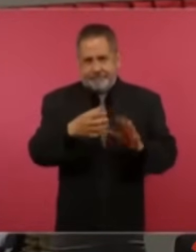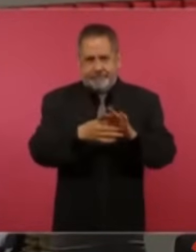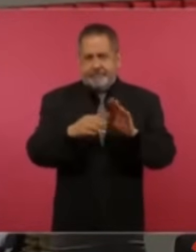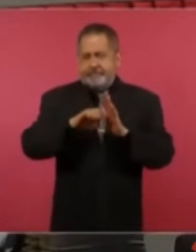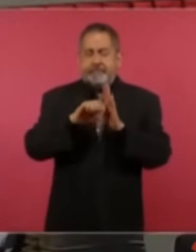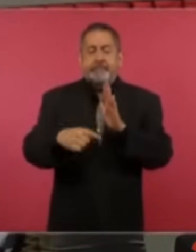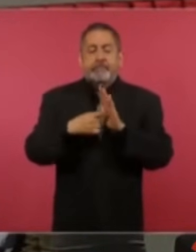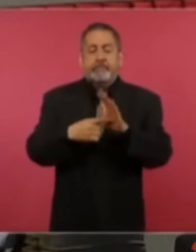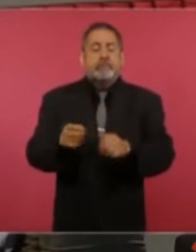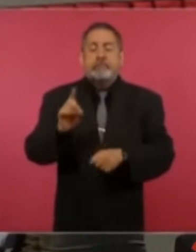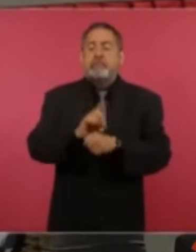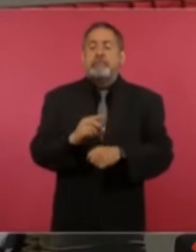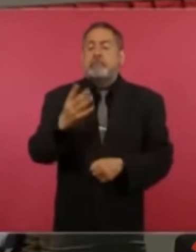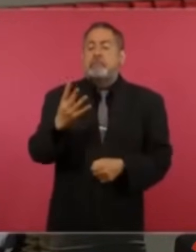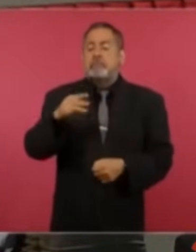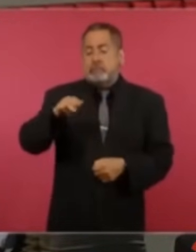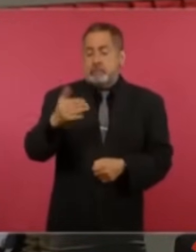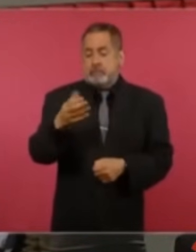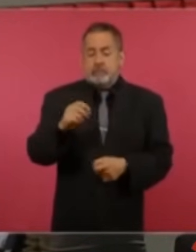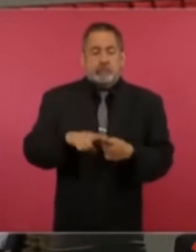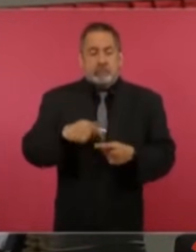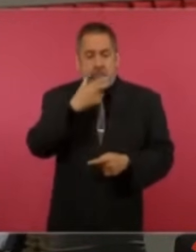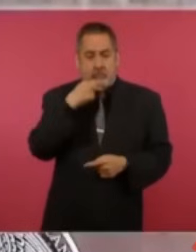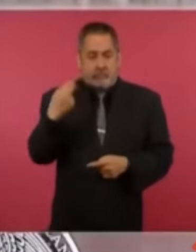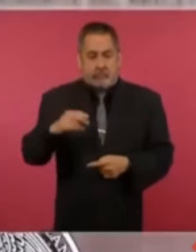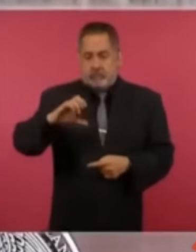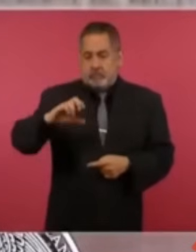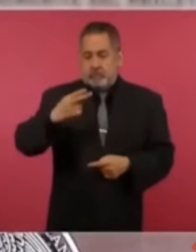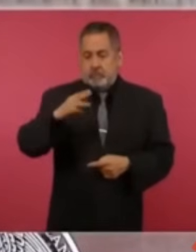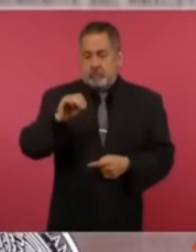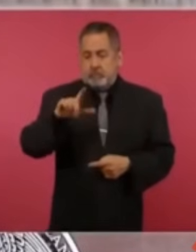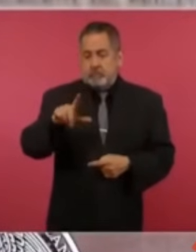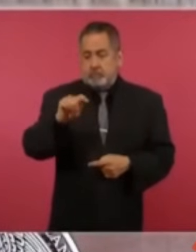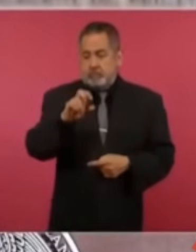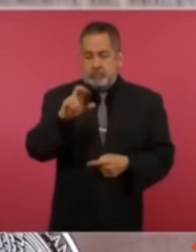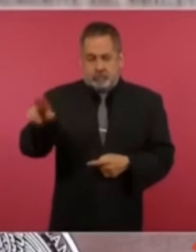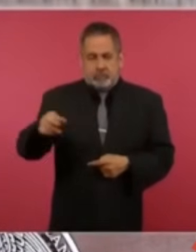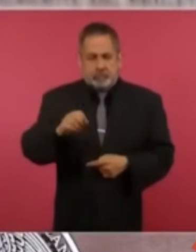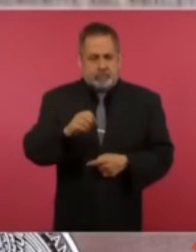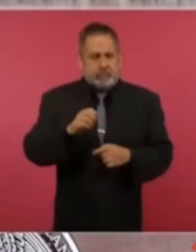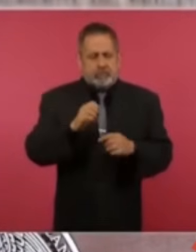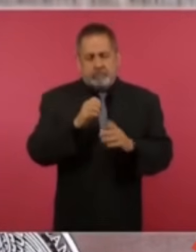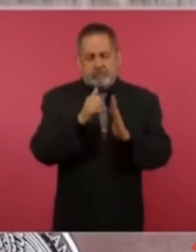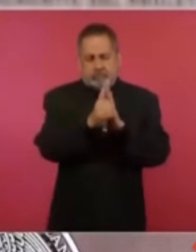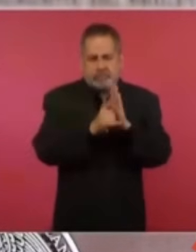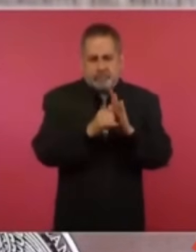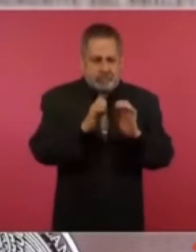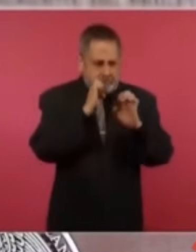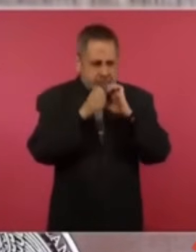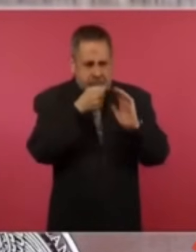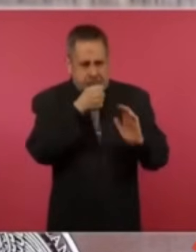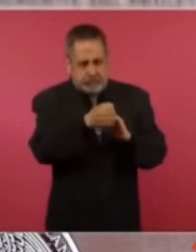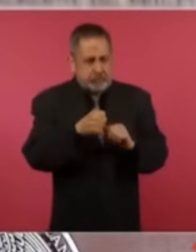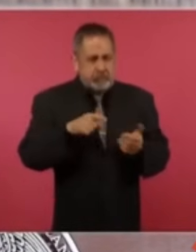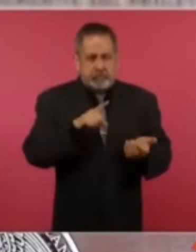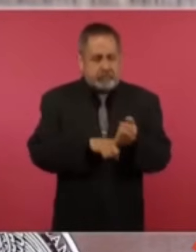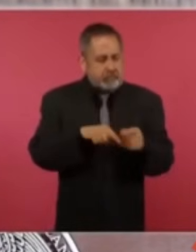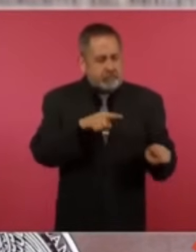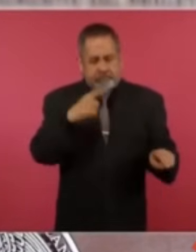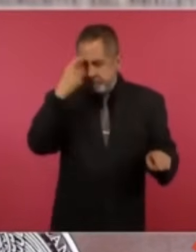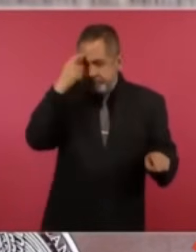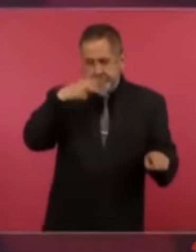este ejemplo. El 4 de mayo pasado, Chumel Torres fue entrevistado por un youtuber. Desde el rincón de la ignominia,